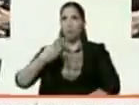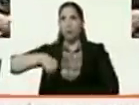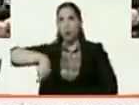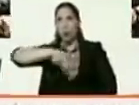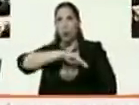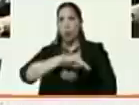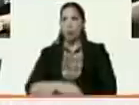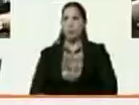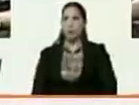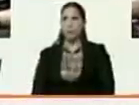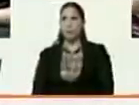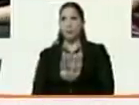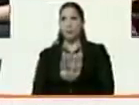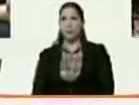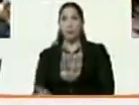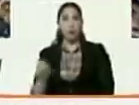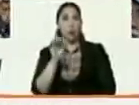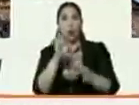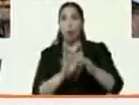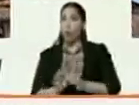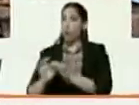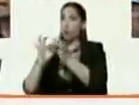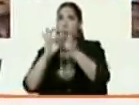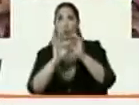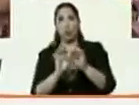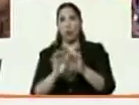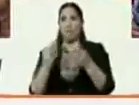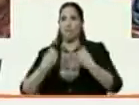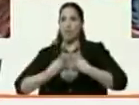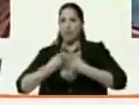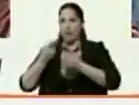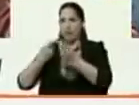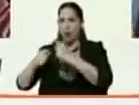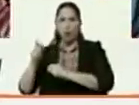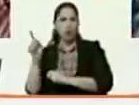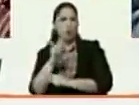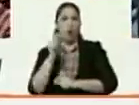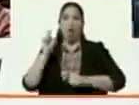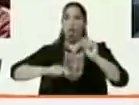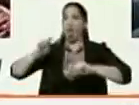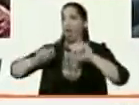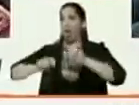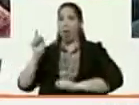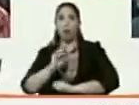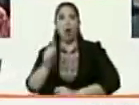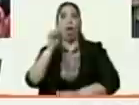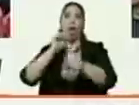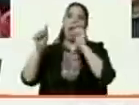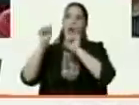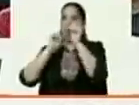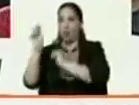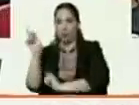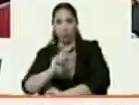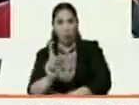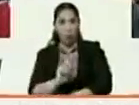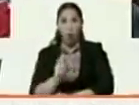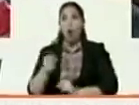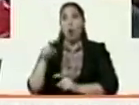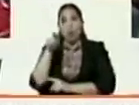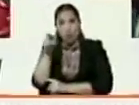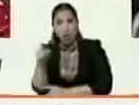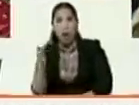nosotros no nos unió la vida en negocios, ni en comparsas, ni en tomaderas de caña. A usted y